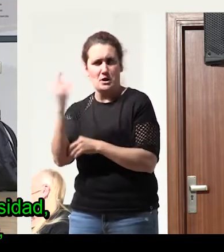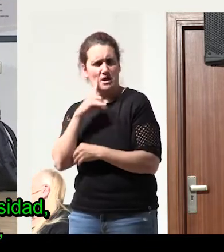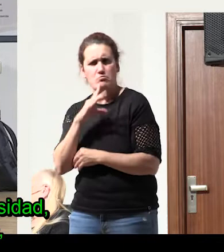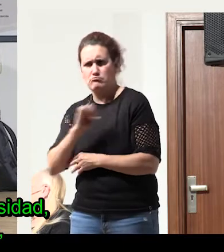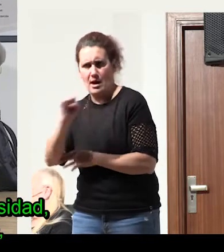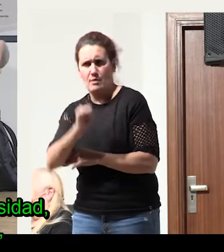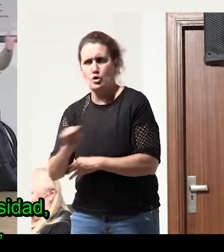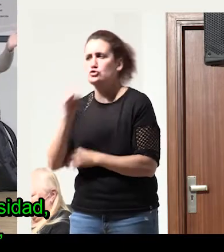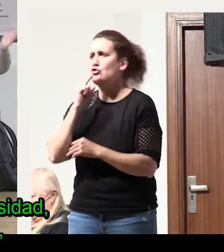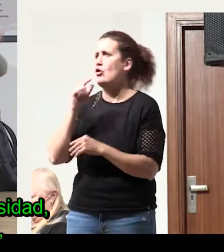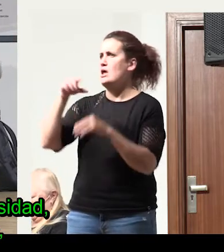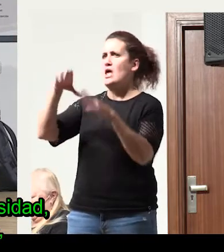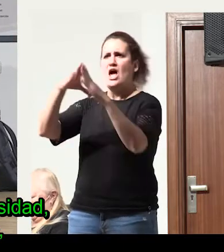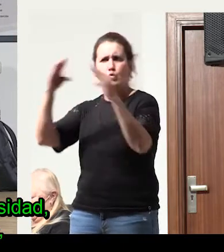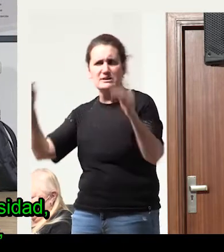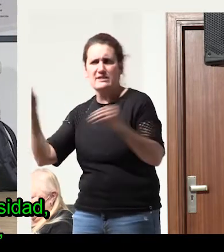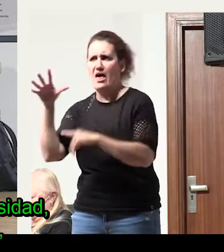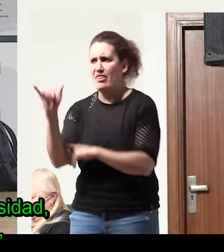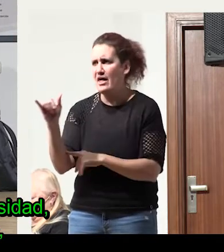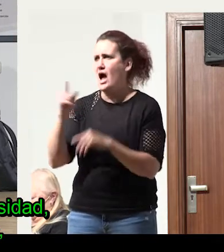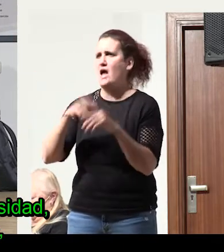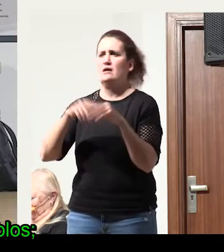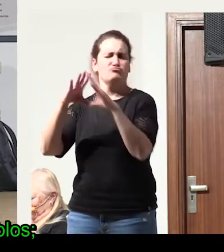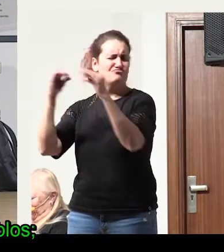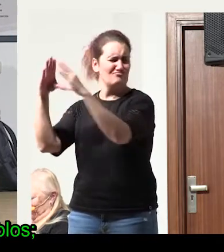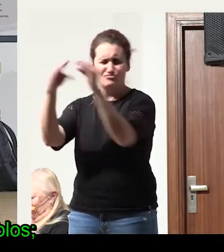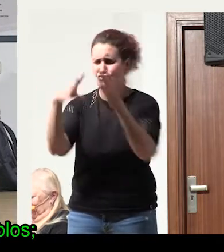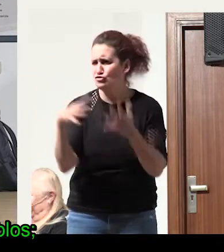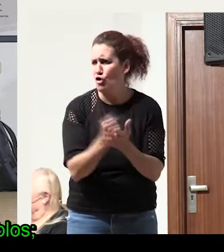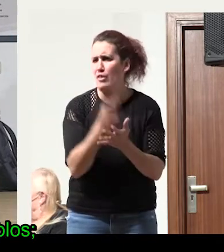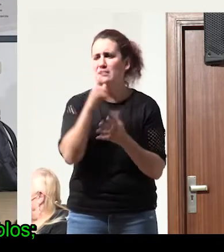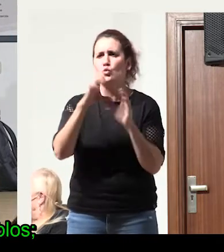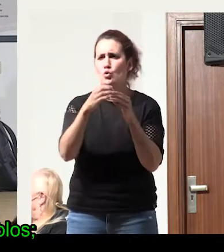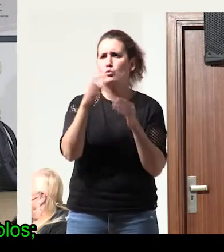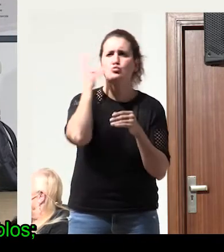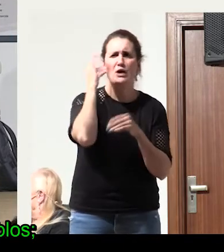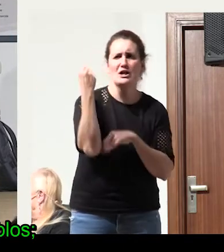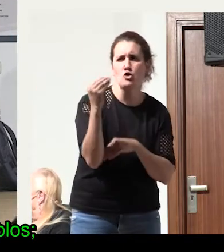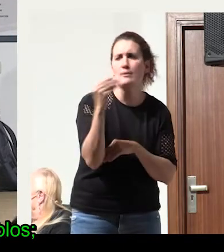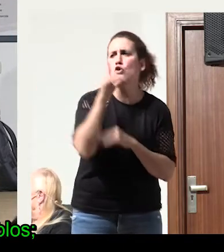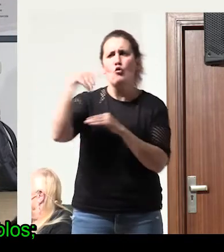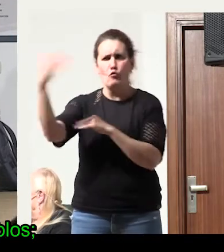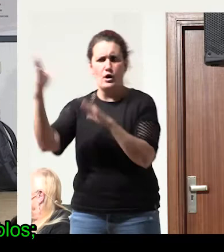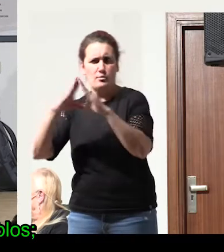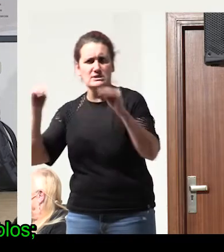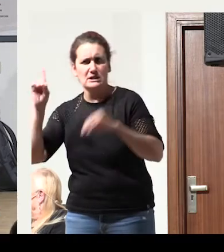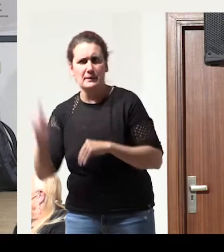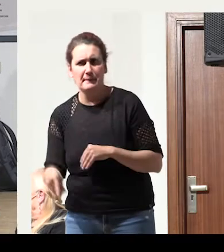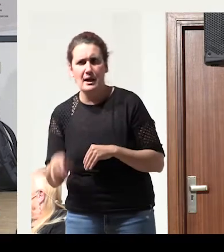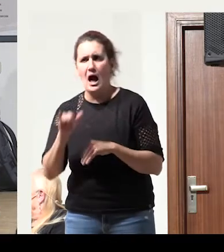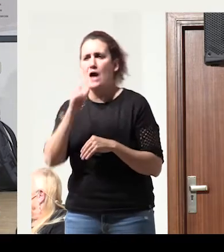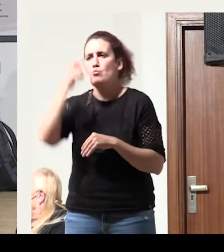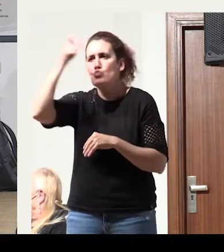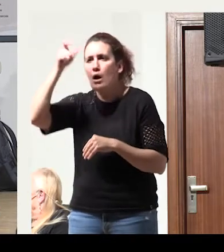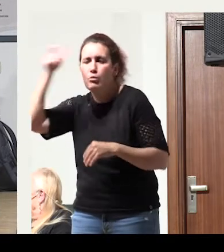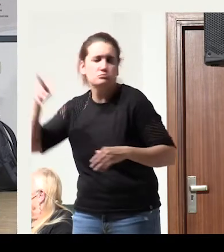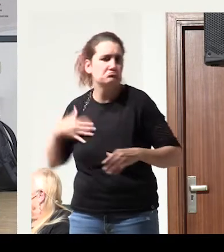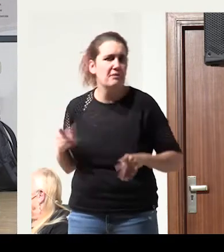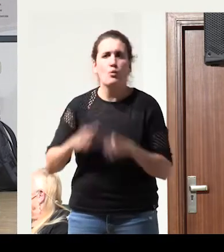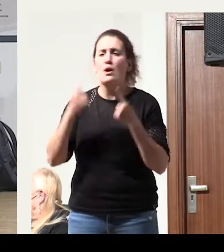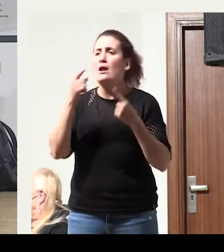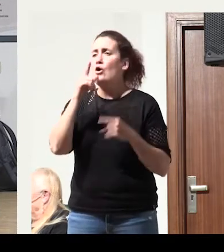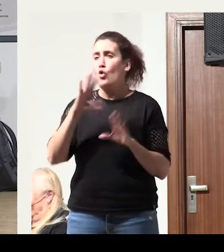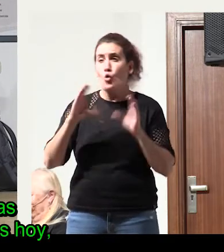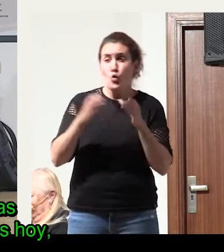en la universidad, ya en casi todas las facultades hay, por ejemplo, grupos de mujeres jóvenes, o fuera de la universidad, me da igual donde sean los pueblos. Tenemos que hacer grupos de mujeres viejas